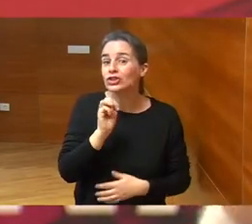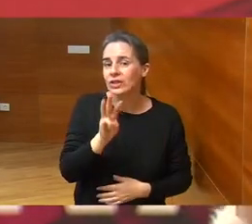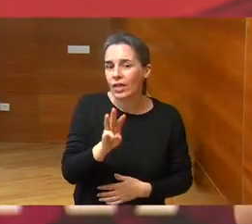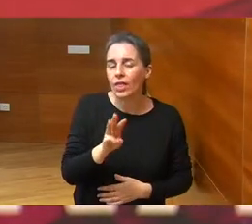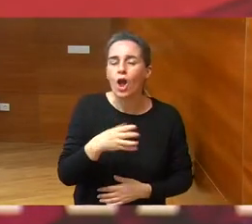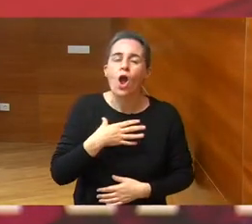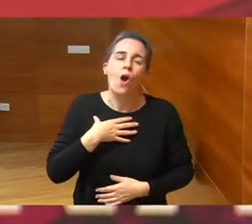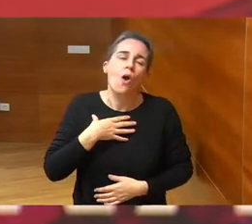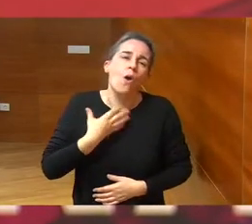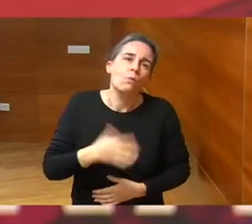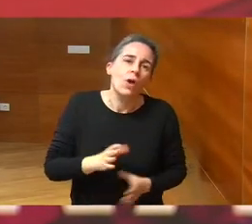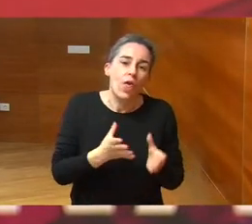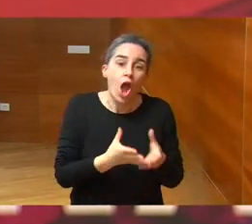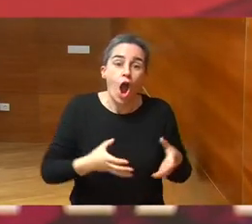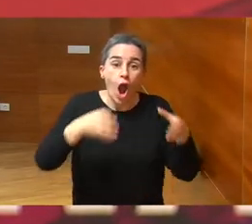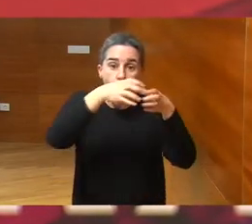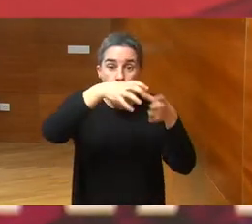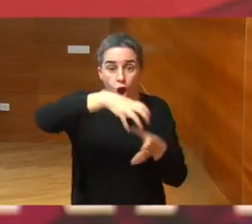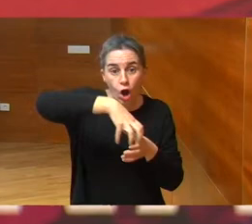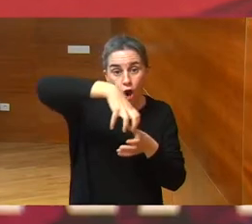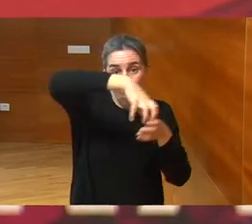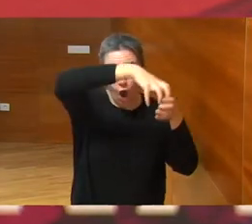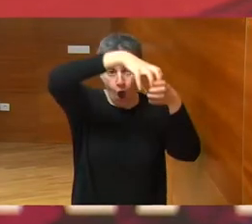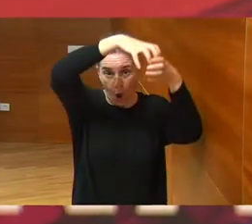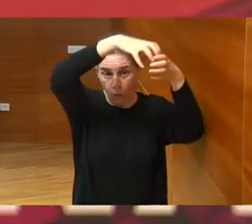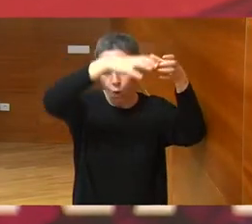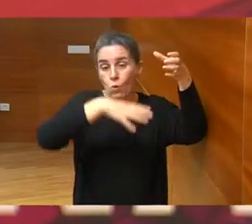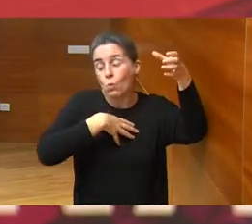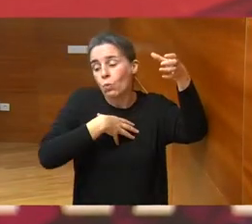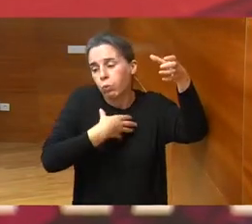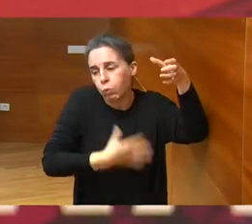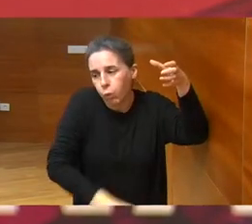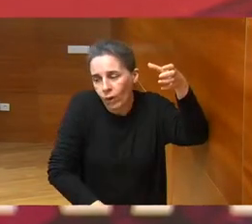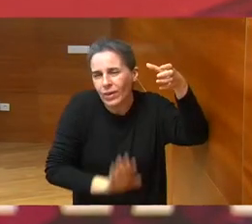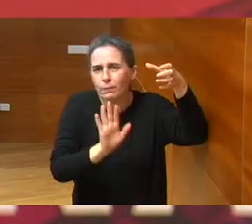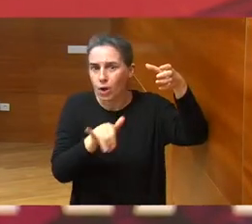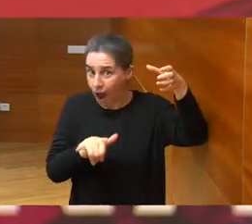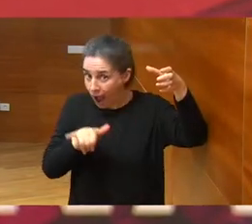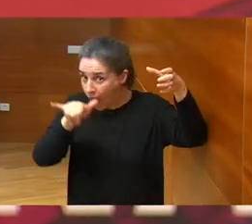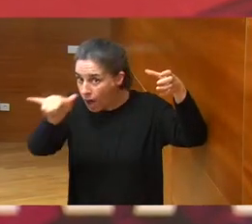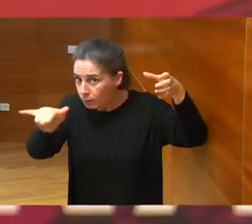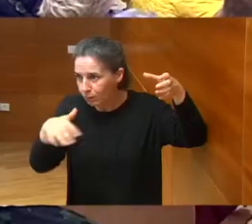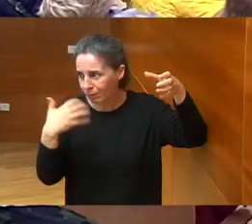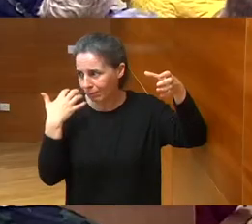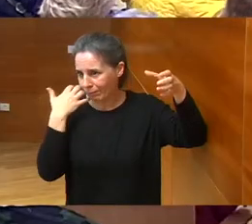globo un poquito puede ser pero un avión en aquel momento era sí